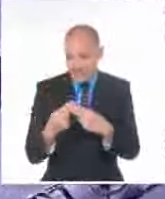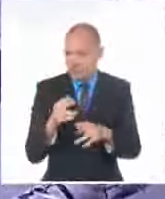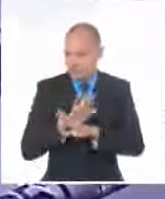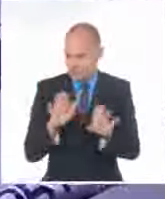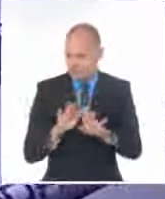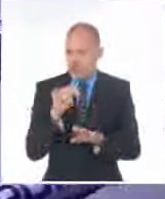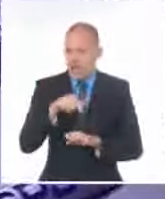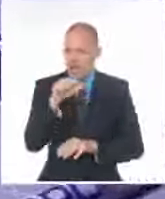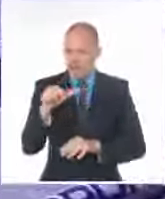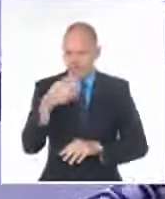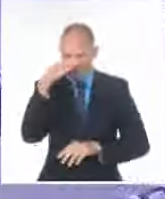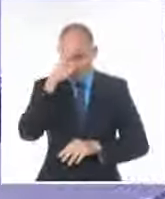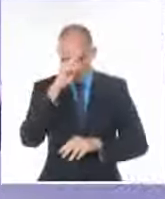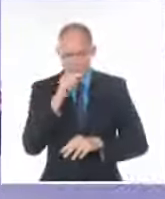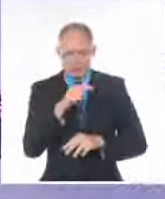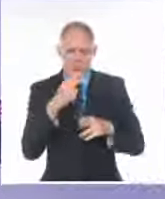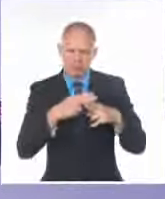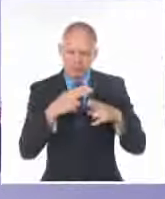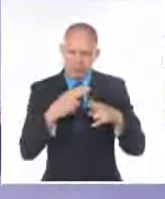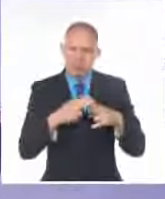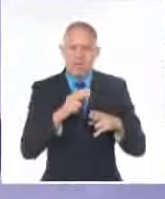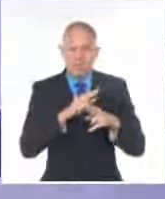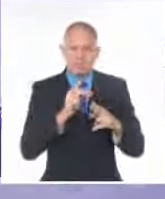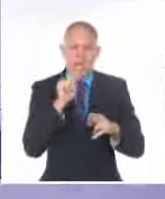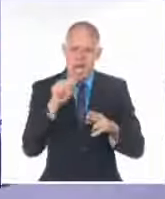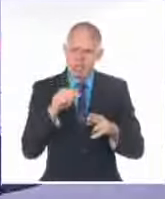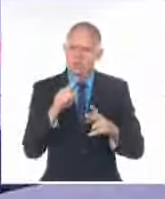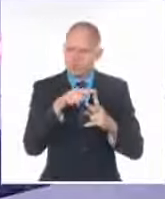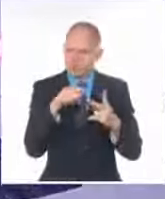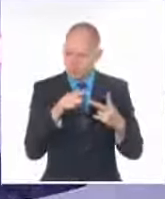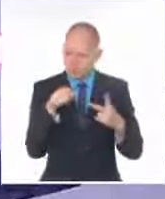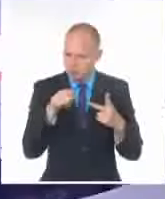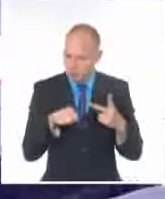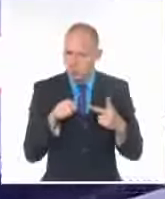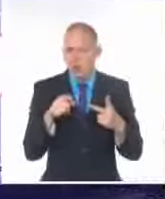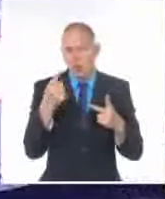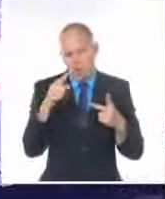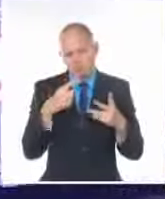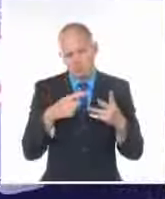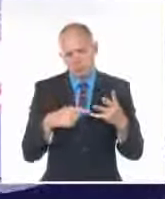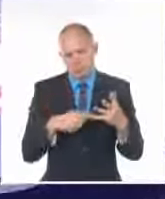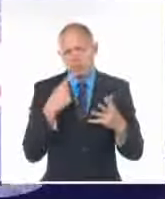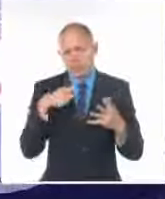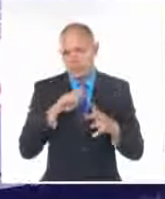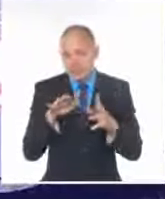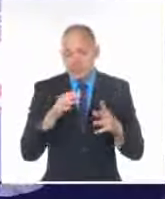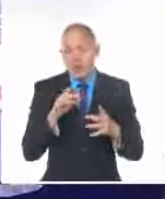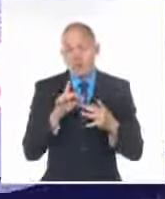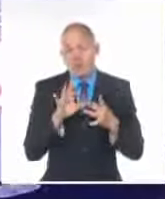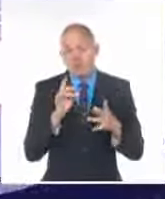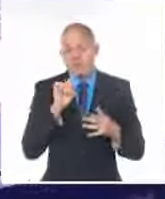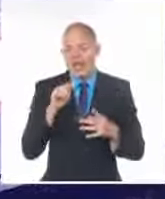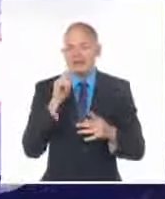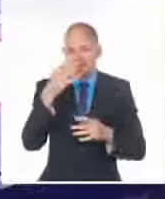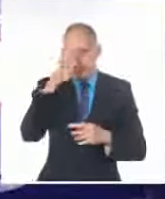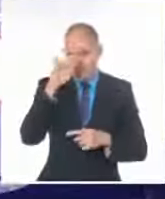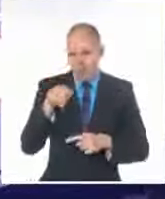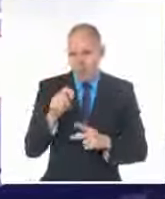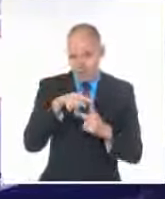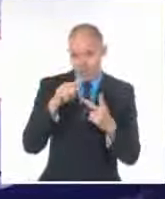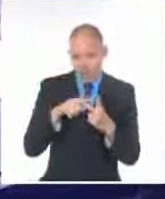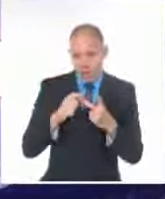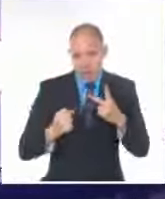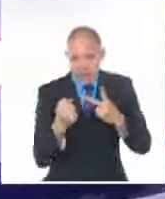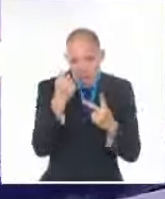Manuel Soto en los 48 kilos y Nelson Jesús Williams en los 92 se acreditaron el título dorado en peleas de fuerte